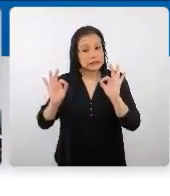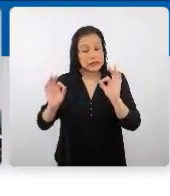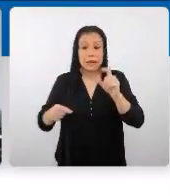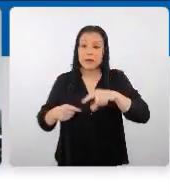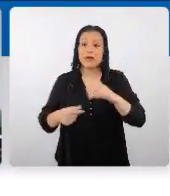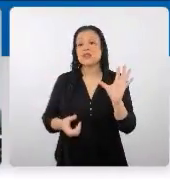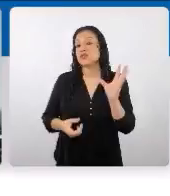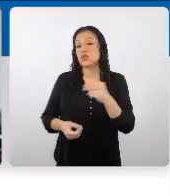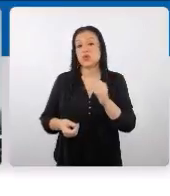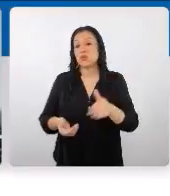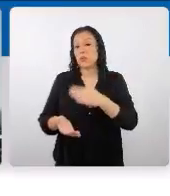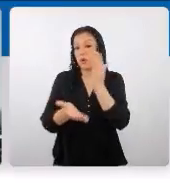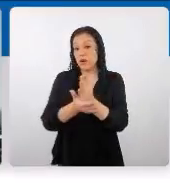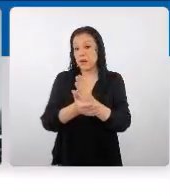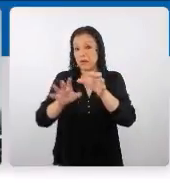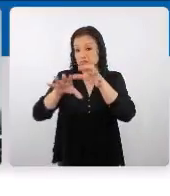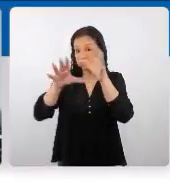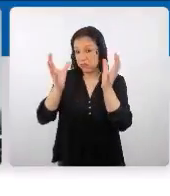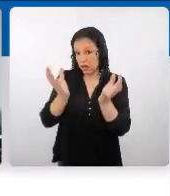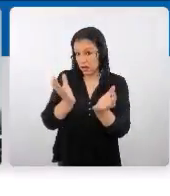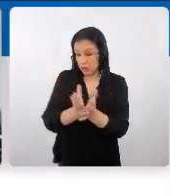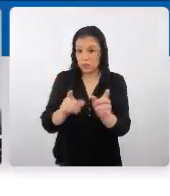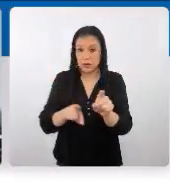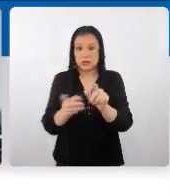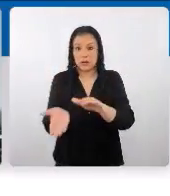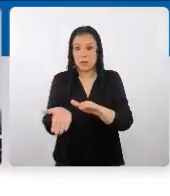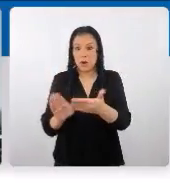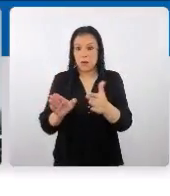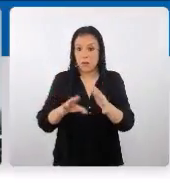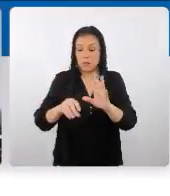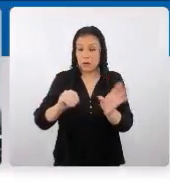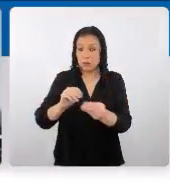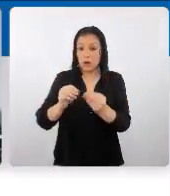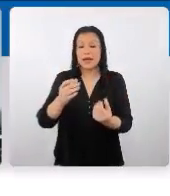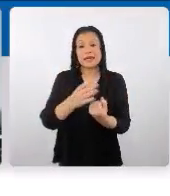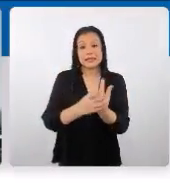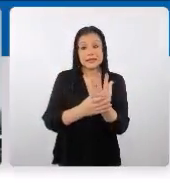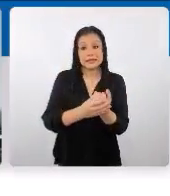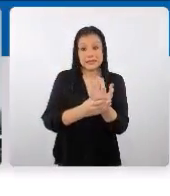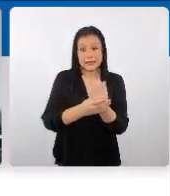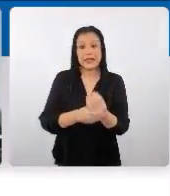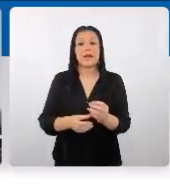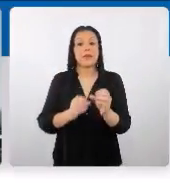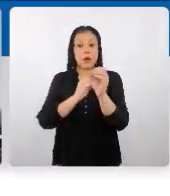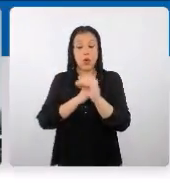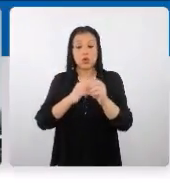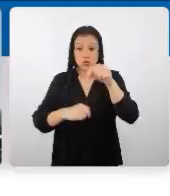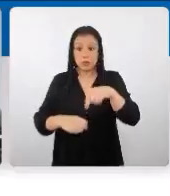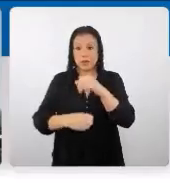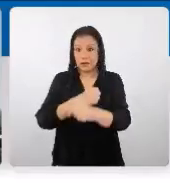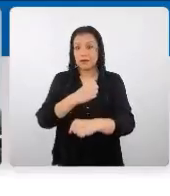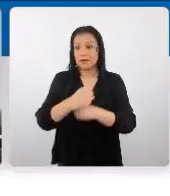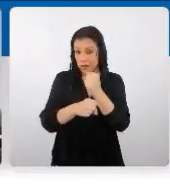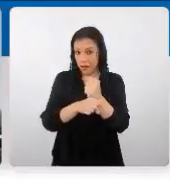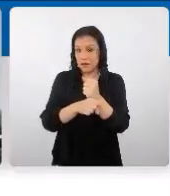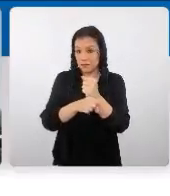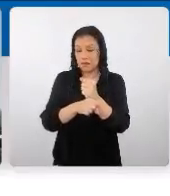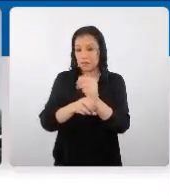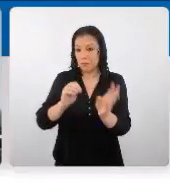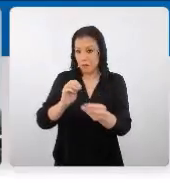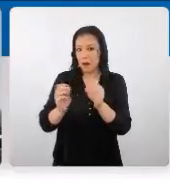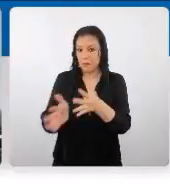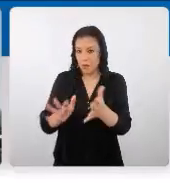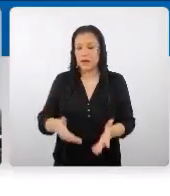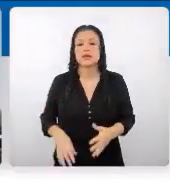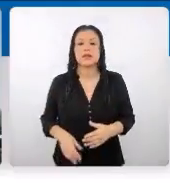mundial. El caso de fallecidos se incrementó también entre los meses de septiembre y octubre de este año. Acá